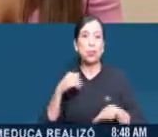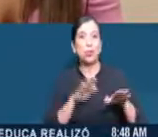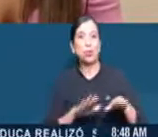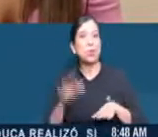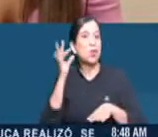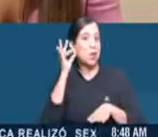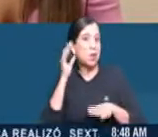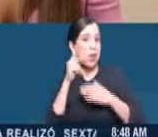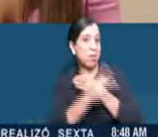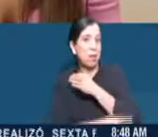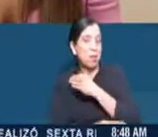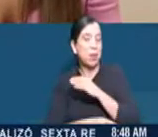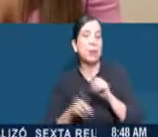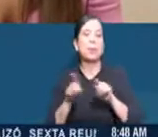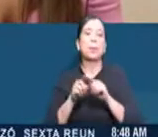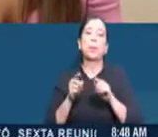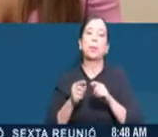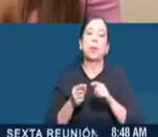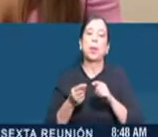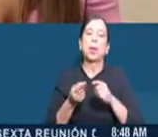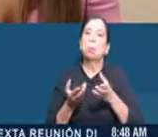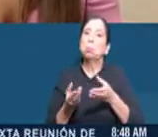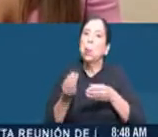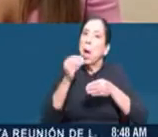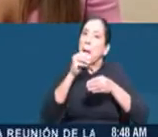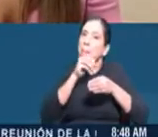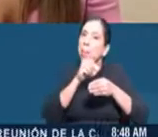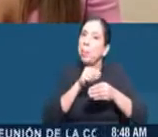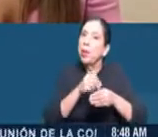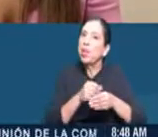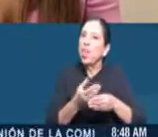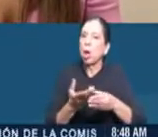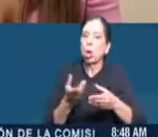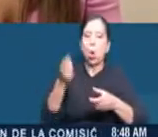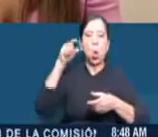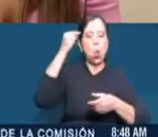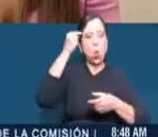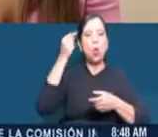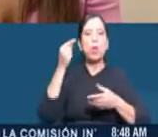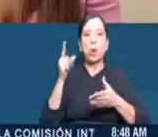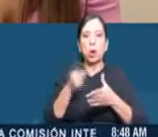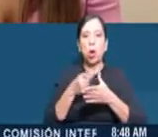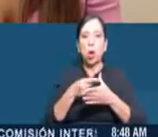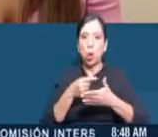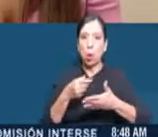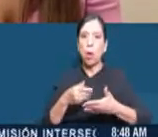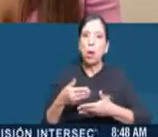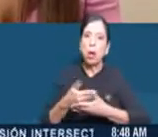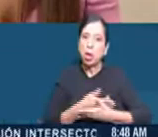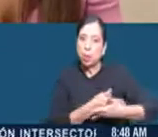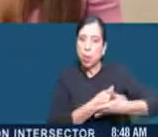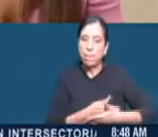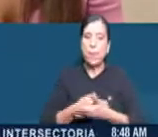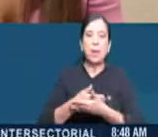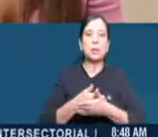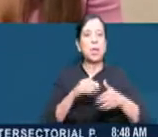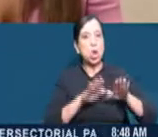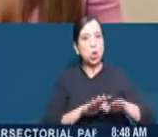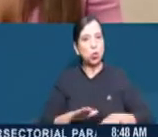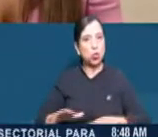vez, invirtiendo como gobierno y como país en la primera infancia, invertimos en el futuro, ya que